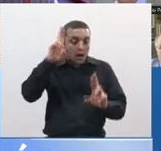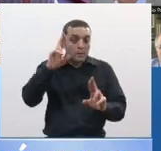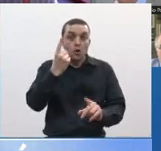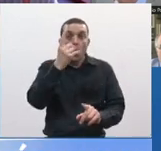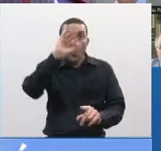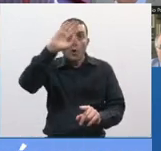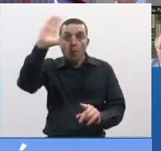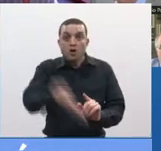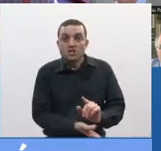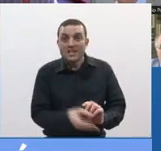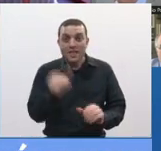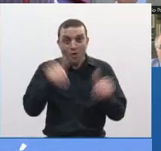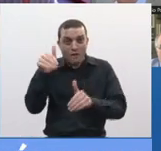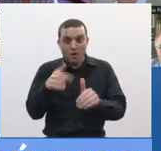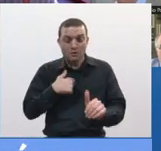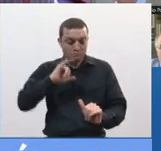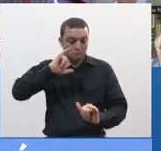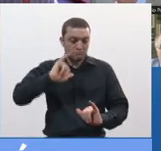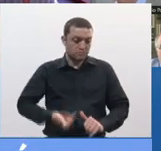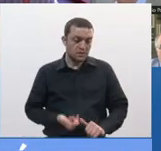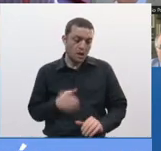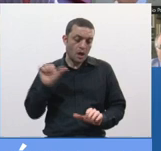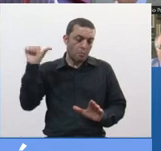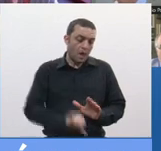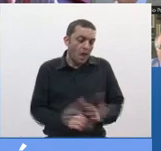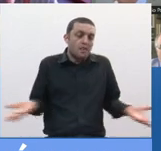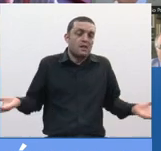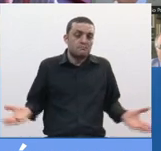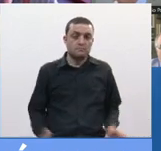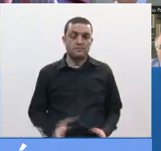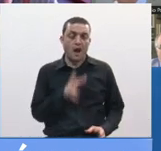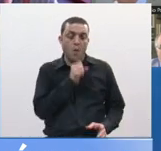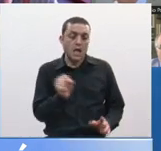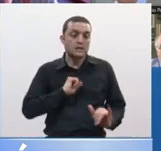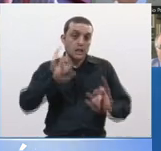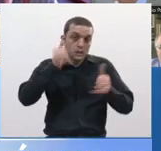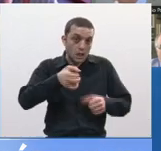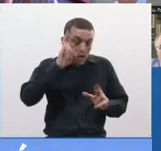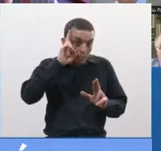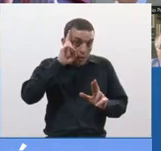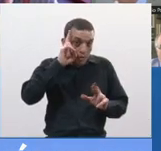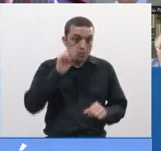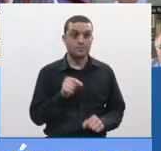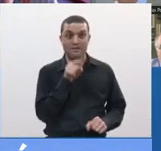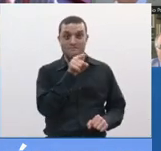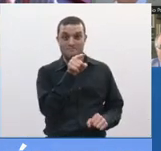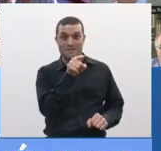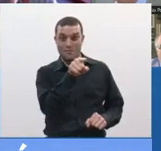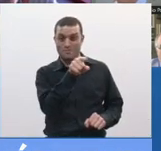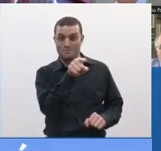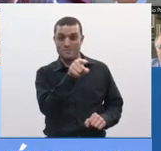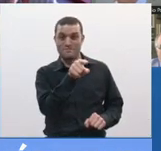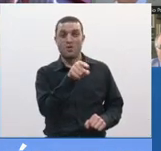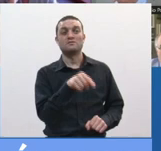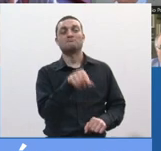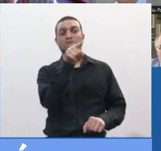el 1% de los votos. Aquella vez que usted fue candidata y que ganó, pusieron en marcha la